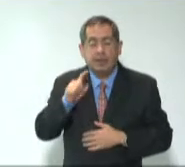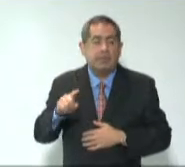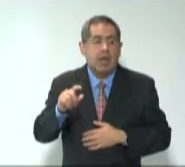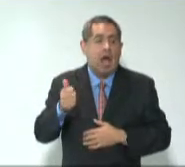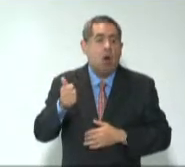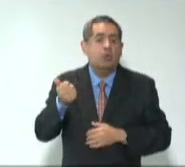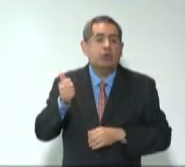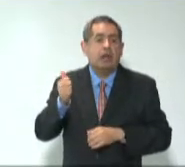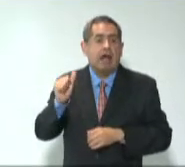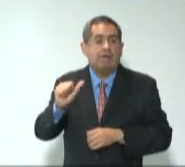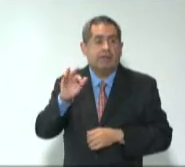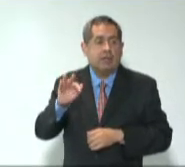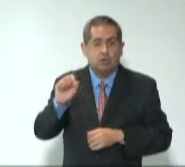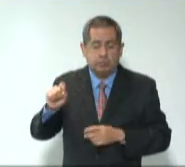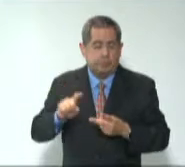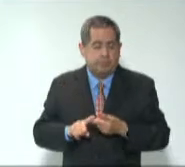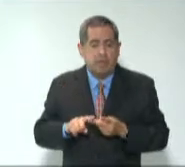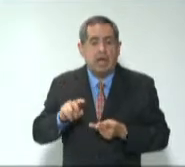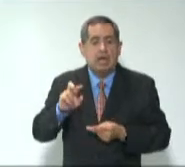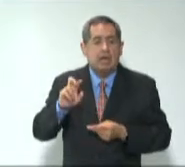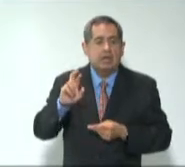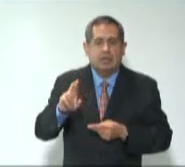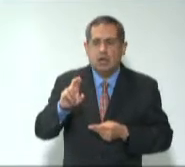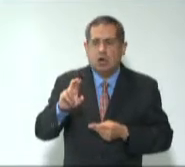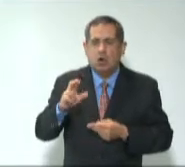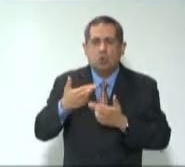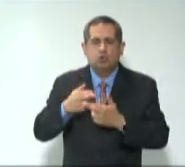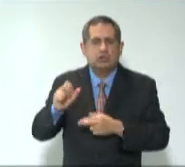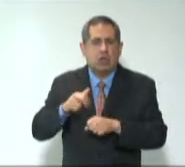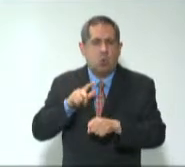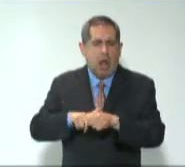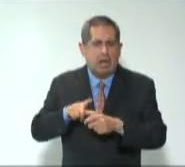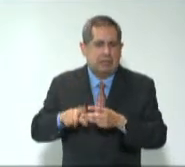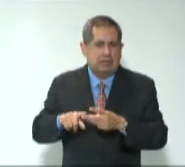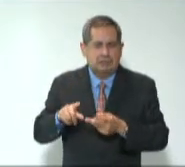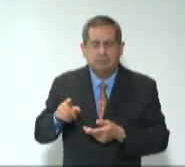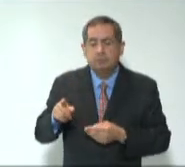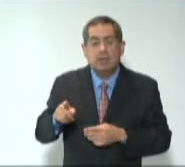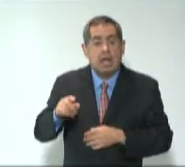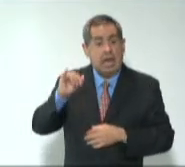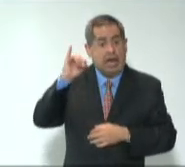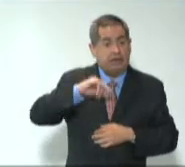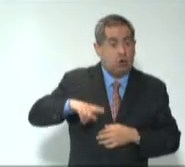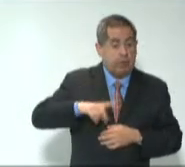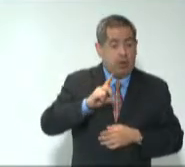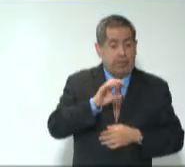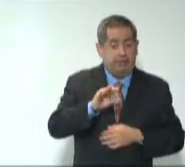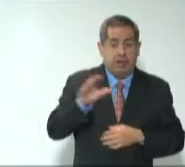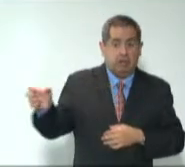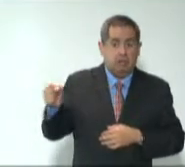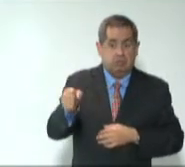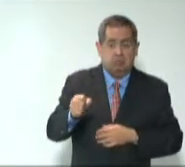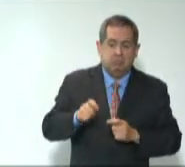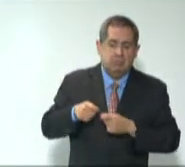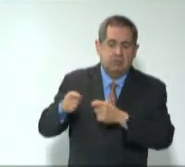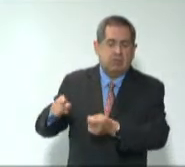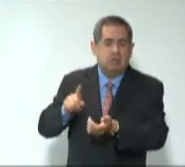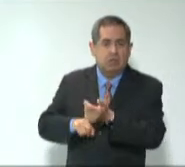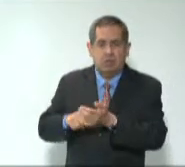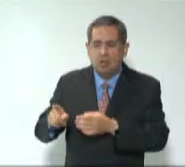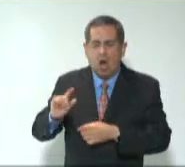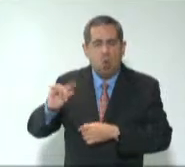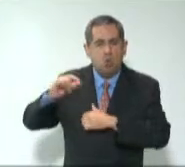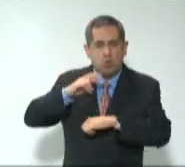comisión de recursos naturales de la secretaría del medio ambiente fue nombrado por el jefe de gobierno del Distrito Federal como